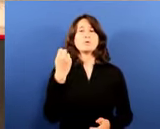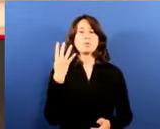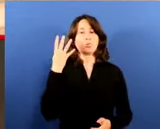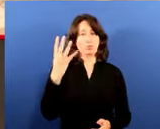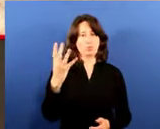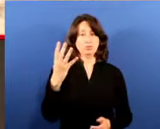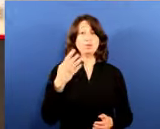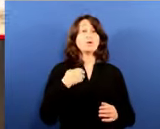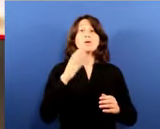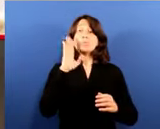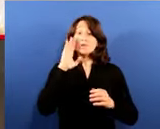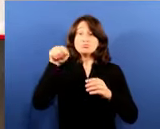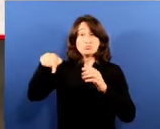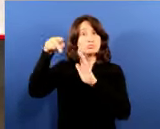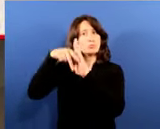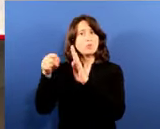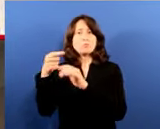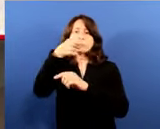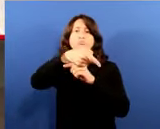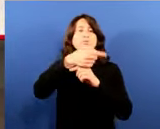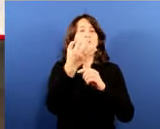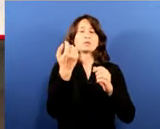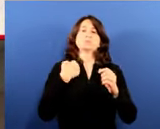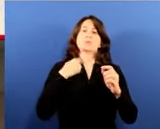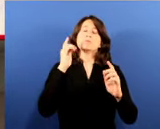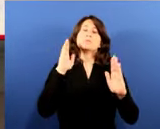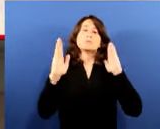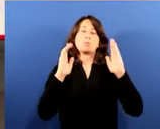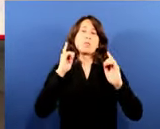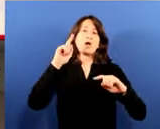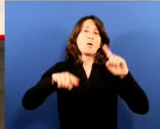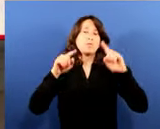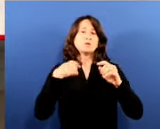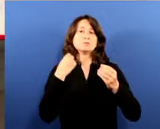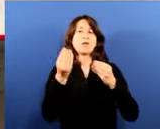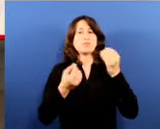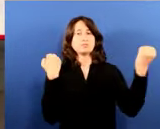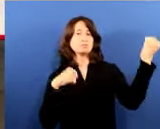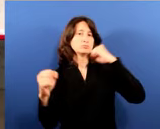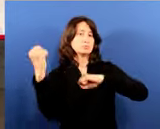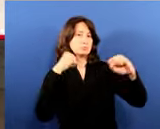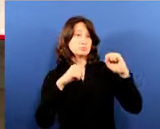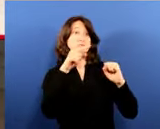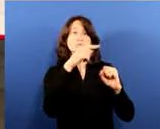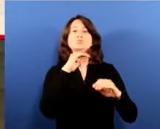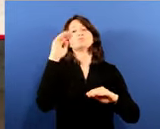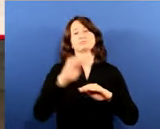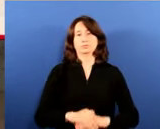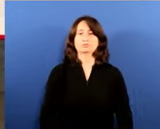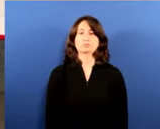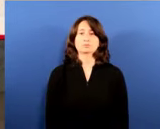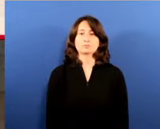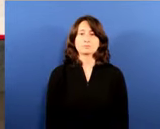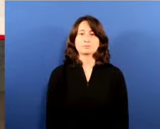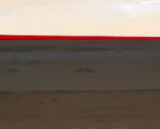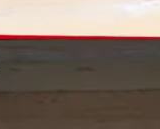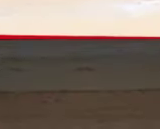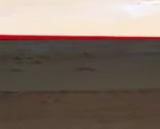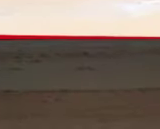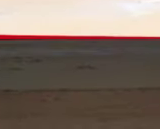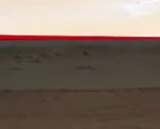alílico, líquido inflamable y muy tóxico, altamente peligroso para la salud humana. La operación responde a los requisitos de la